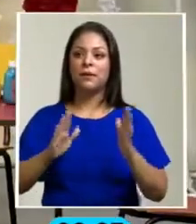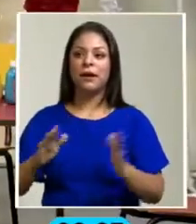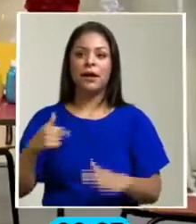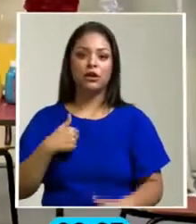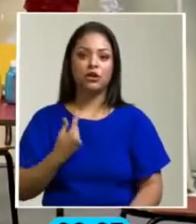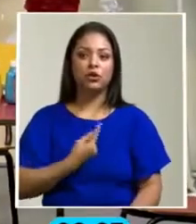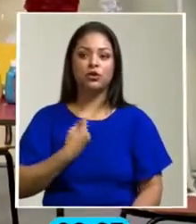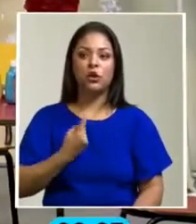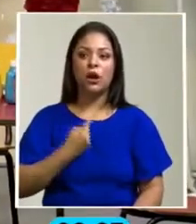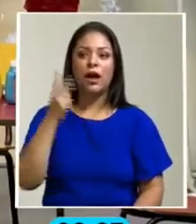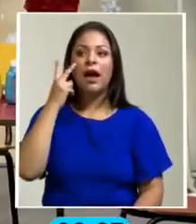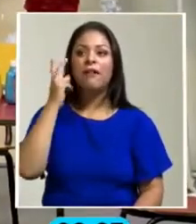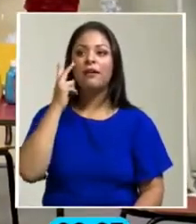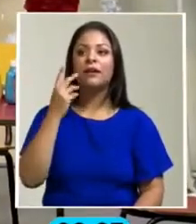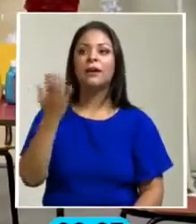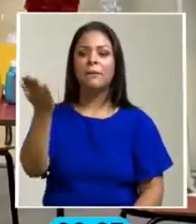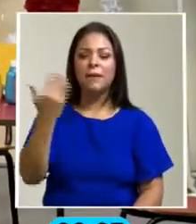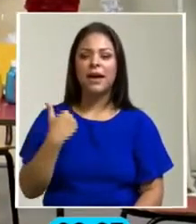¿quién es?